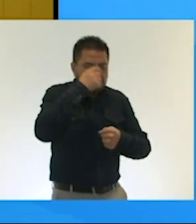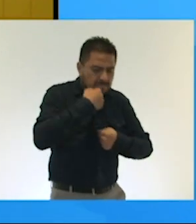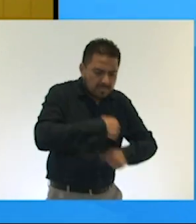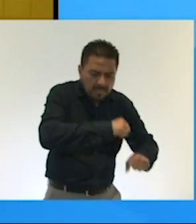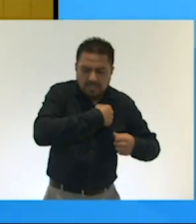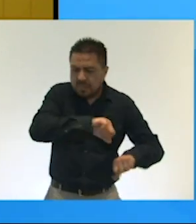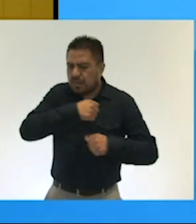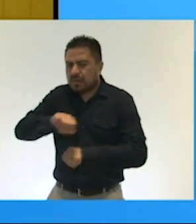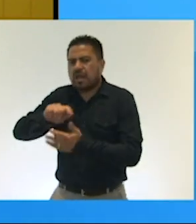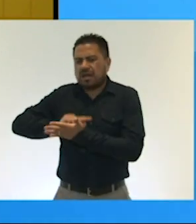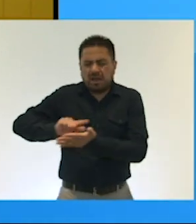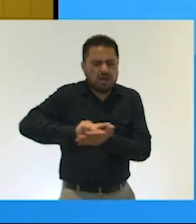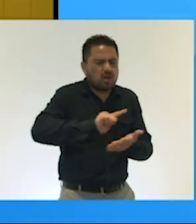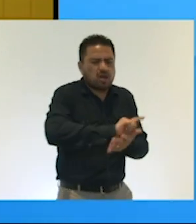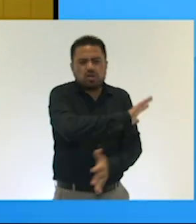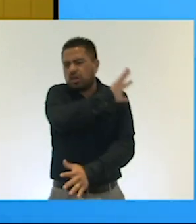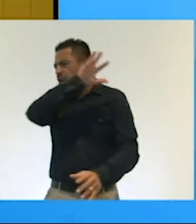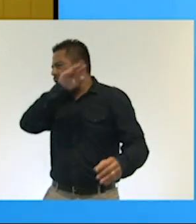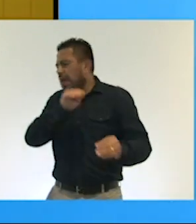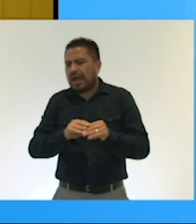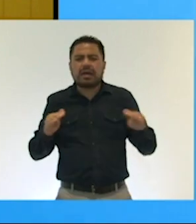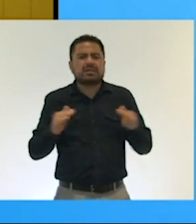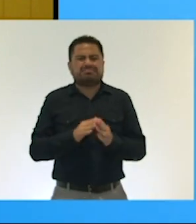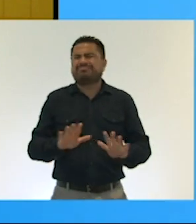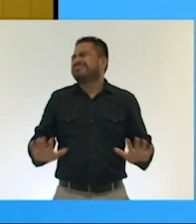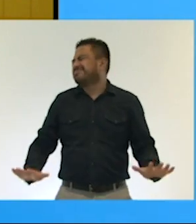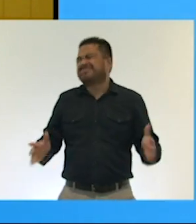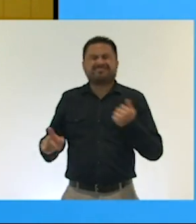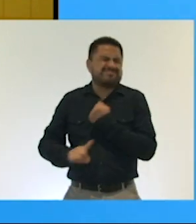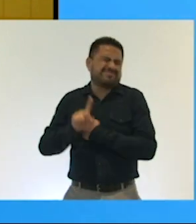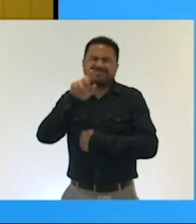trapear toda la casa. ¿Sí? No hay problema.